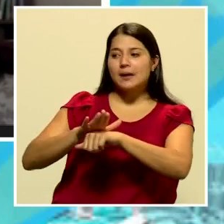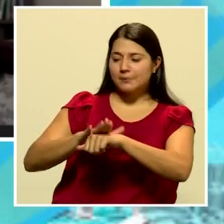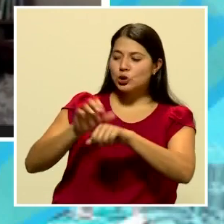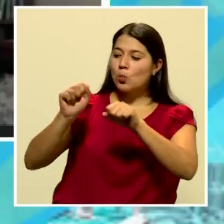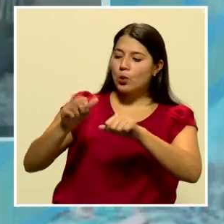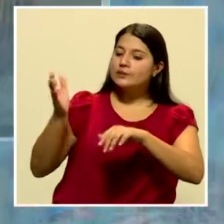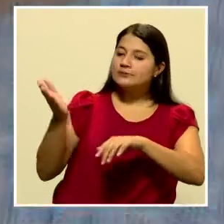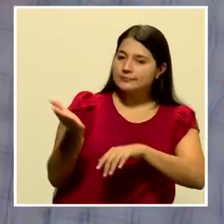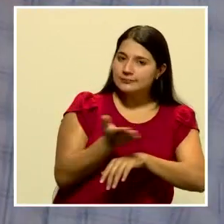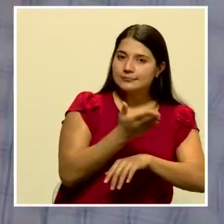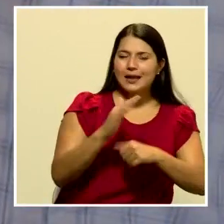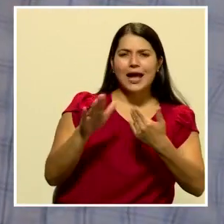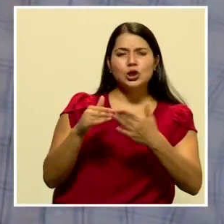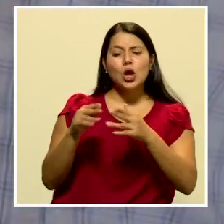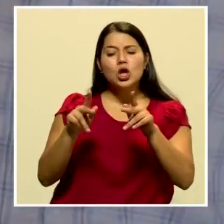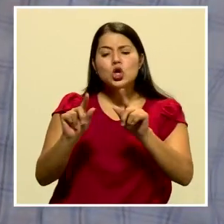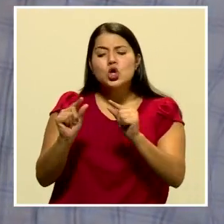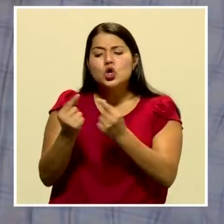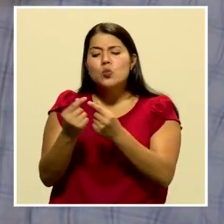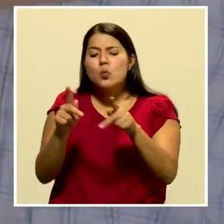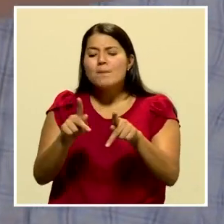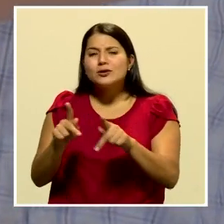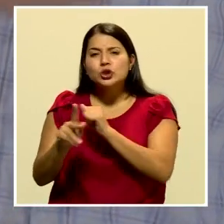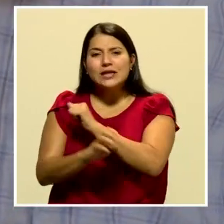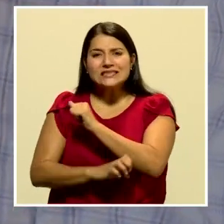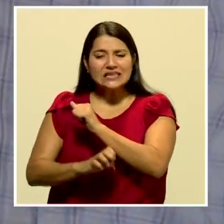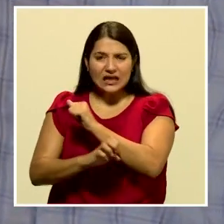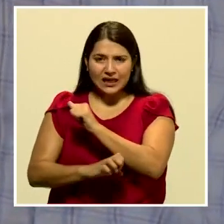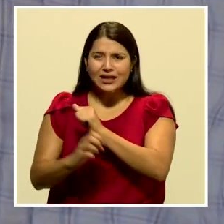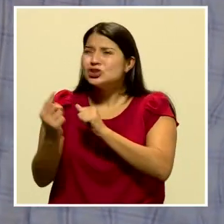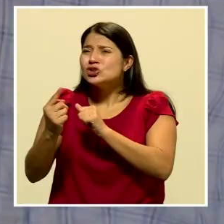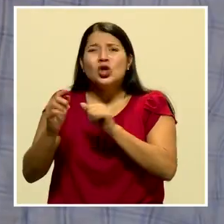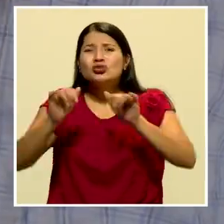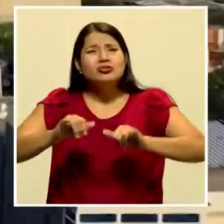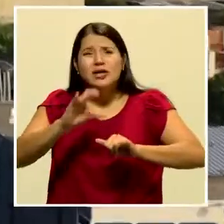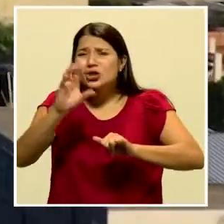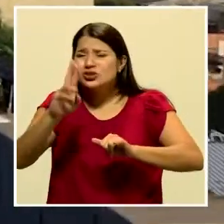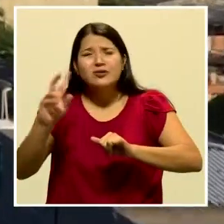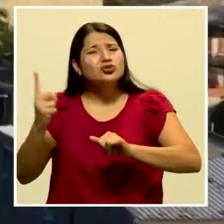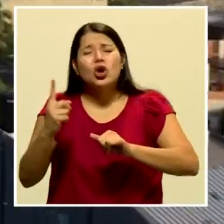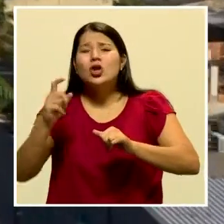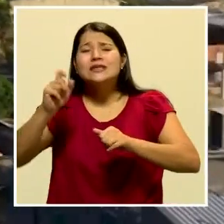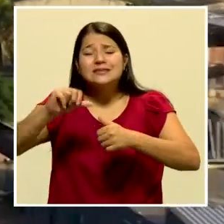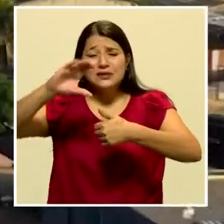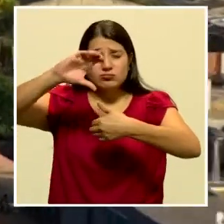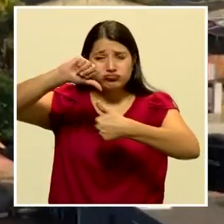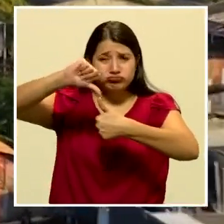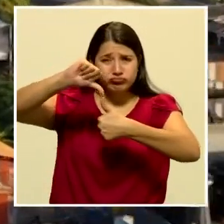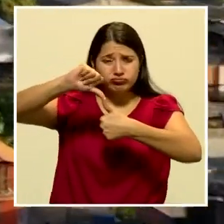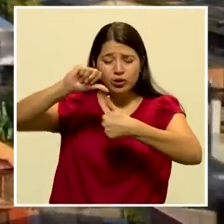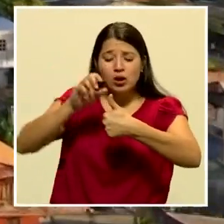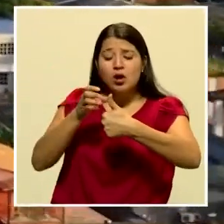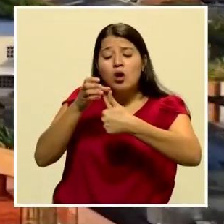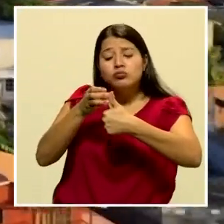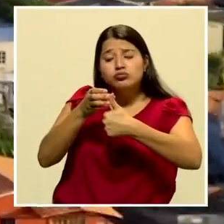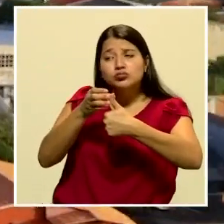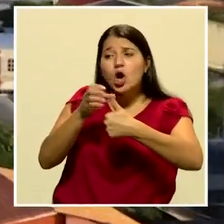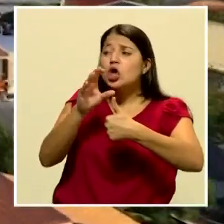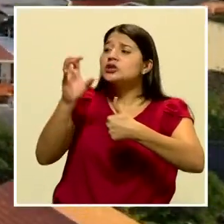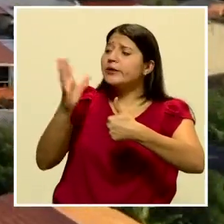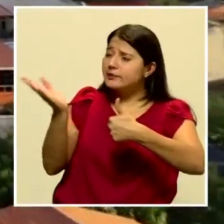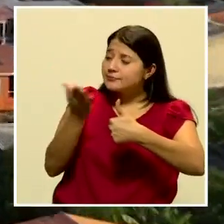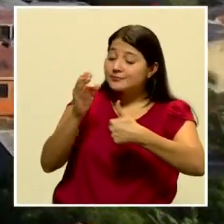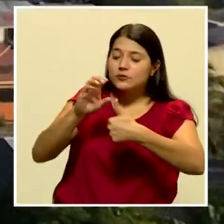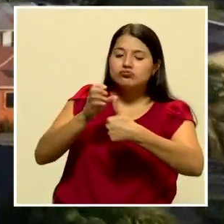a todos estos migrantes que vienen nada más de paso, ¿verdad? Que nada más necesitan pasar por el país para seguir hacia su